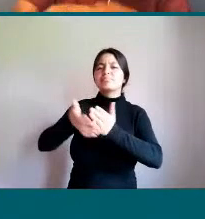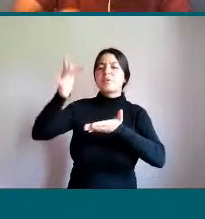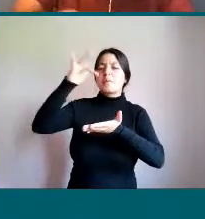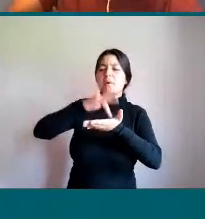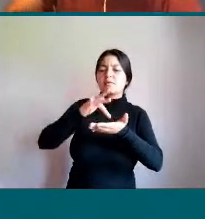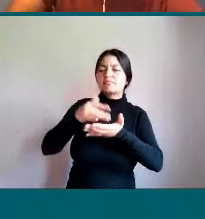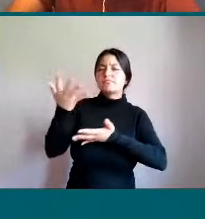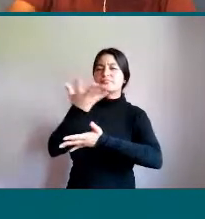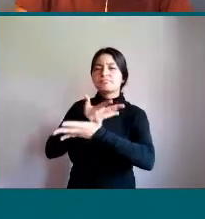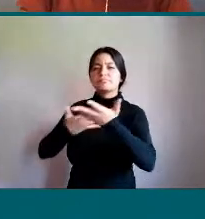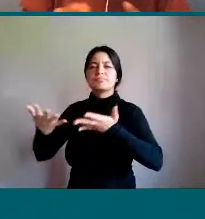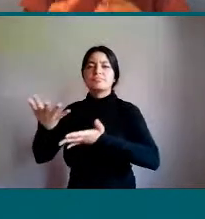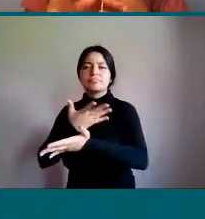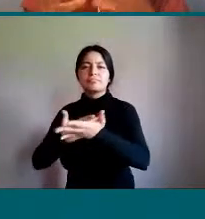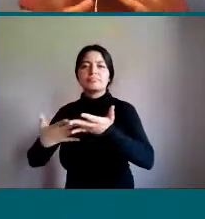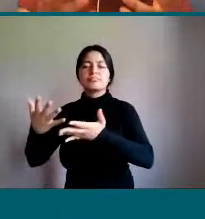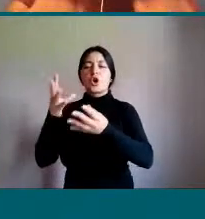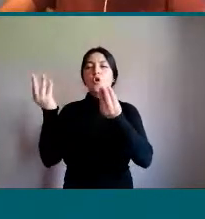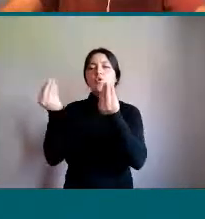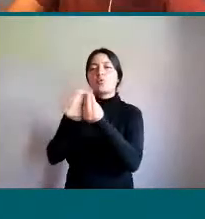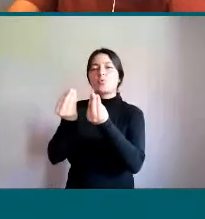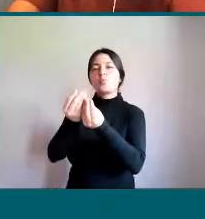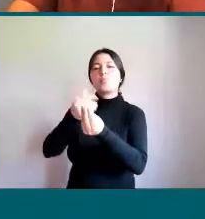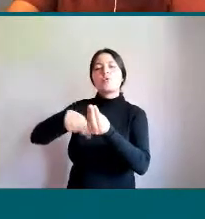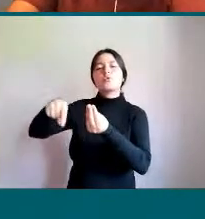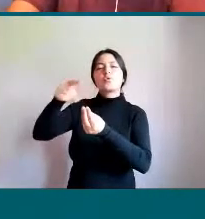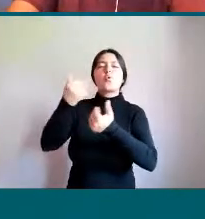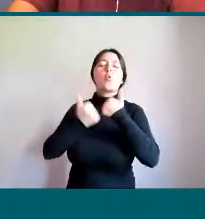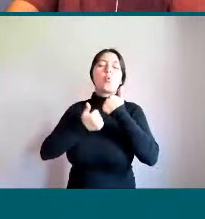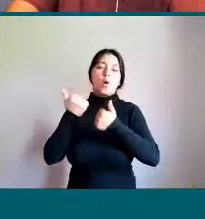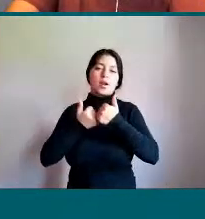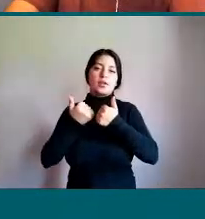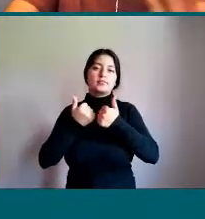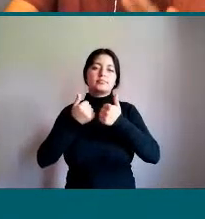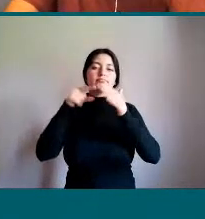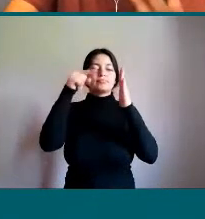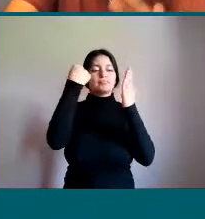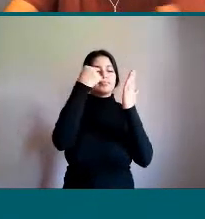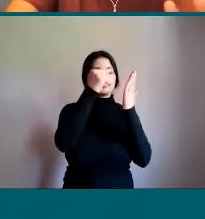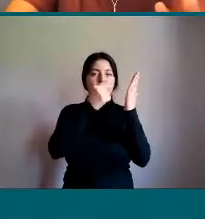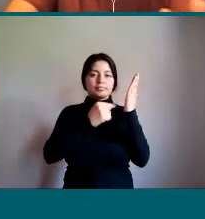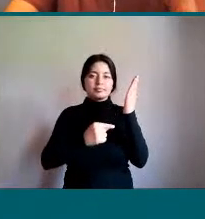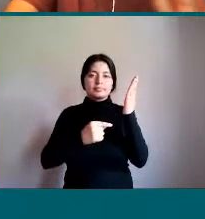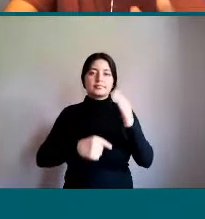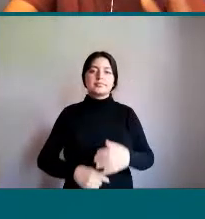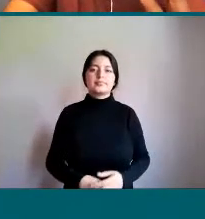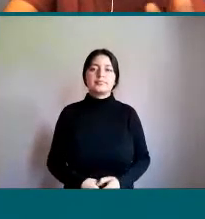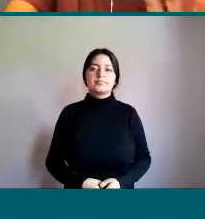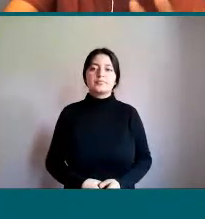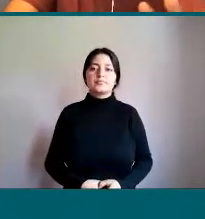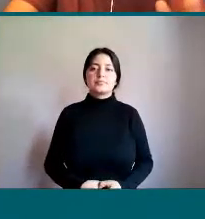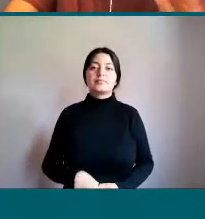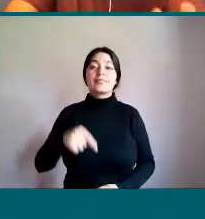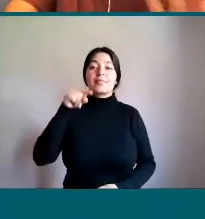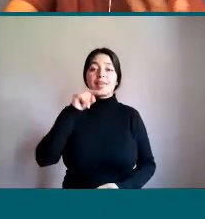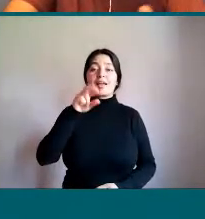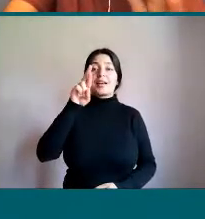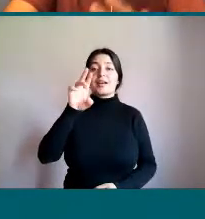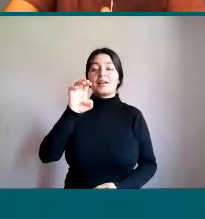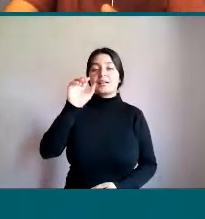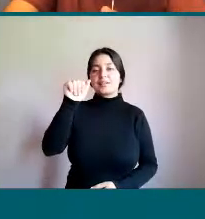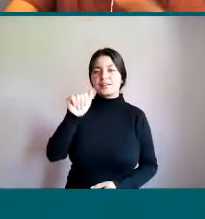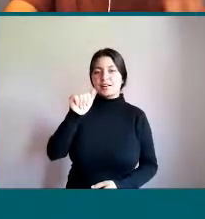cooperativa, lo voy a hacer en gran grupo, ¿no? Me va a dar un montón de pistas. Este REA, nosotros lo trabajamos después en una